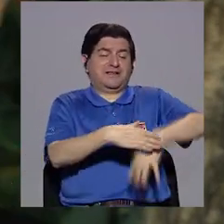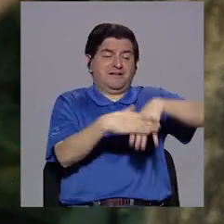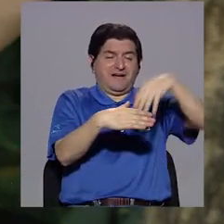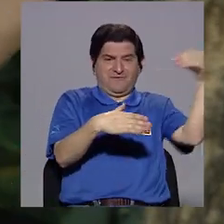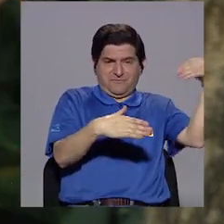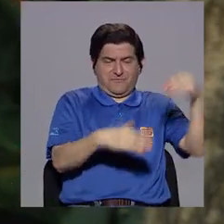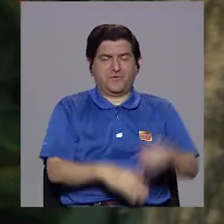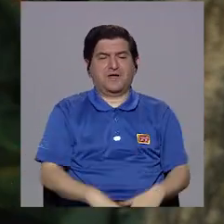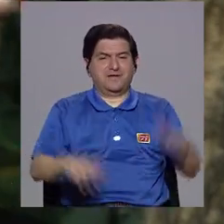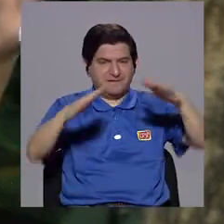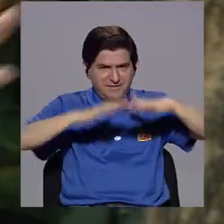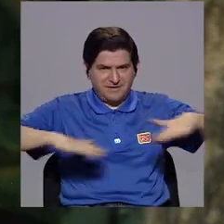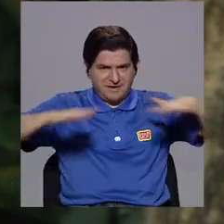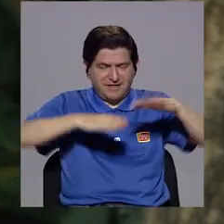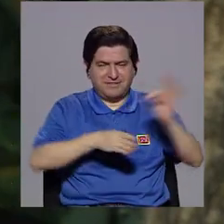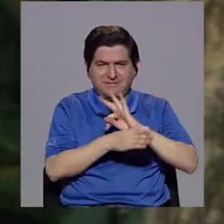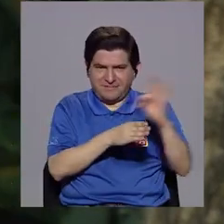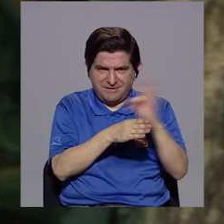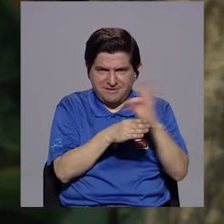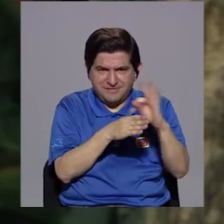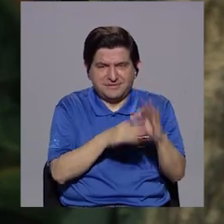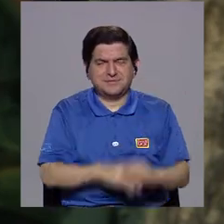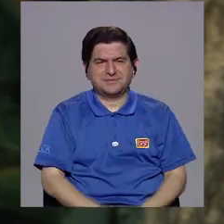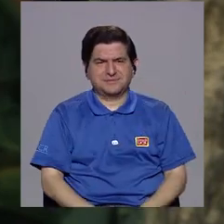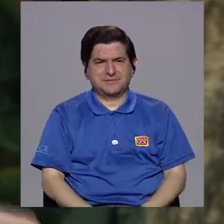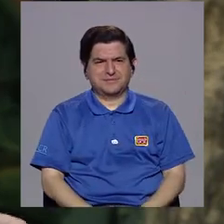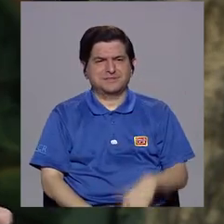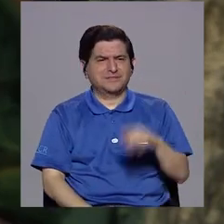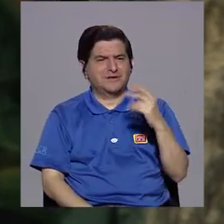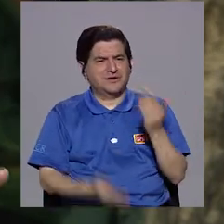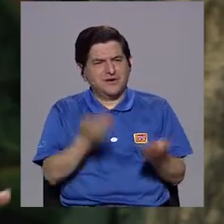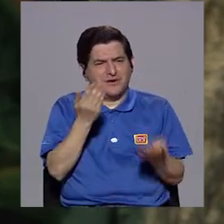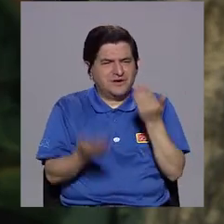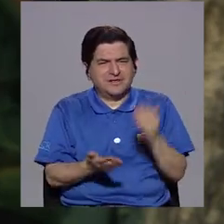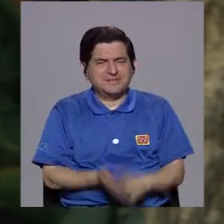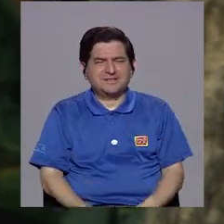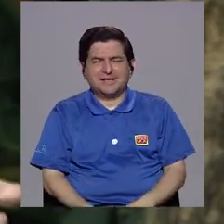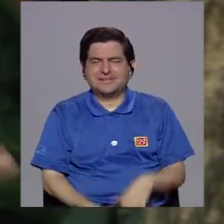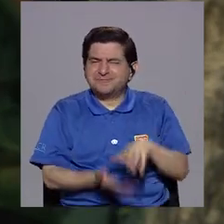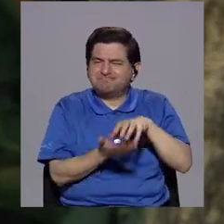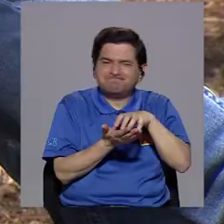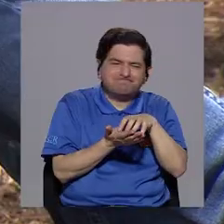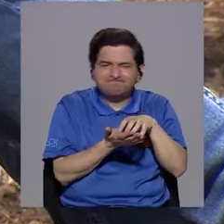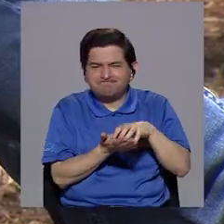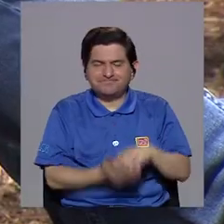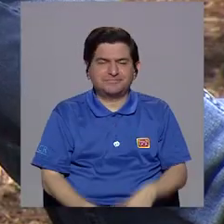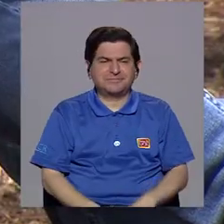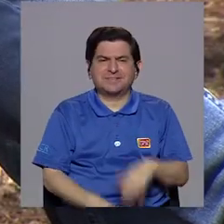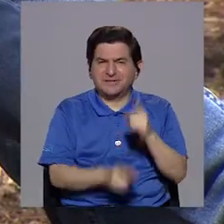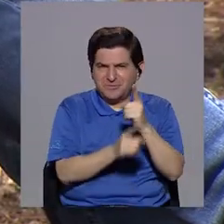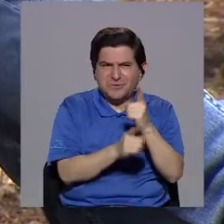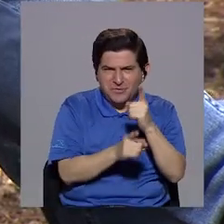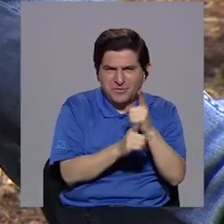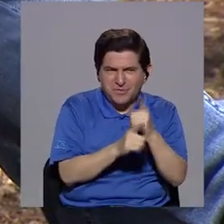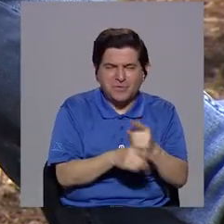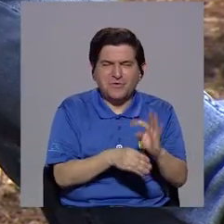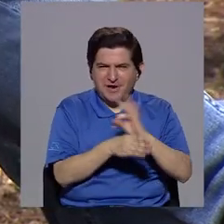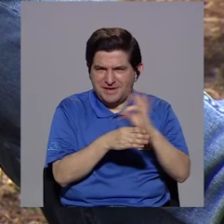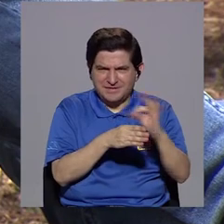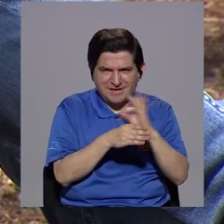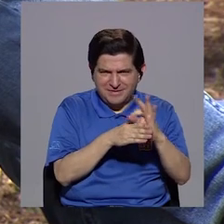allá fuera del espacio terapéutico, sería como cuestionable preguntar si es realmente